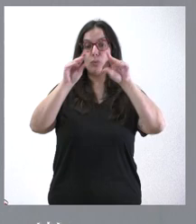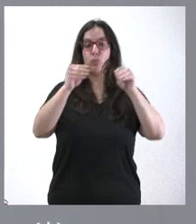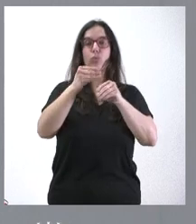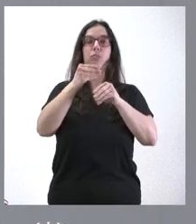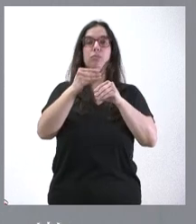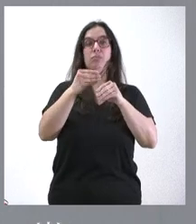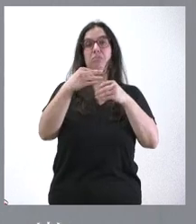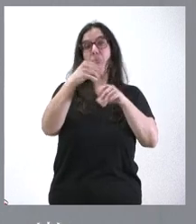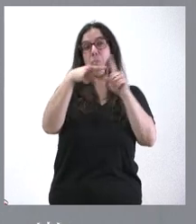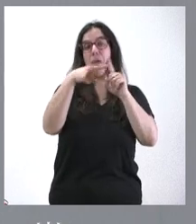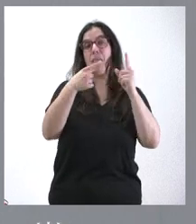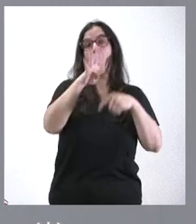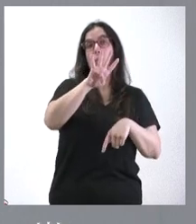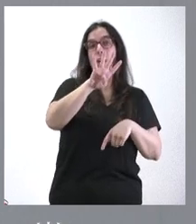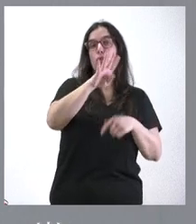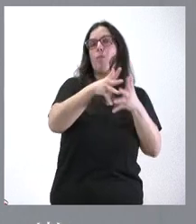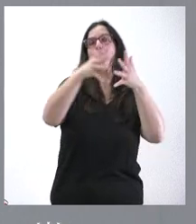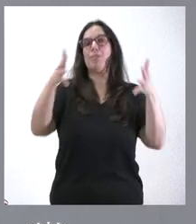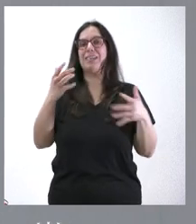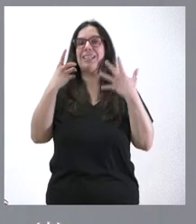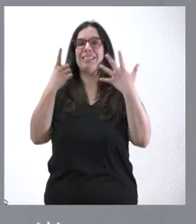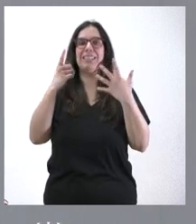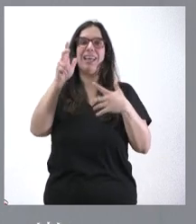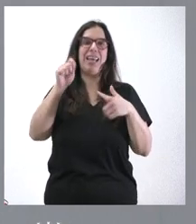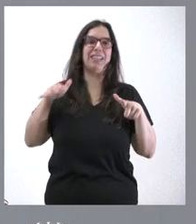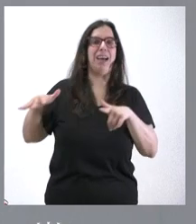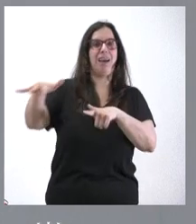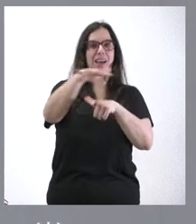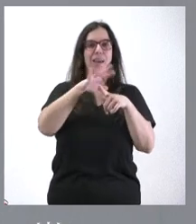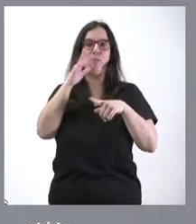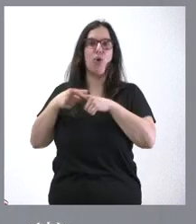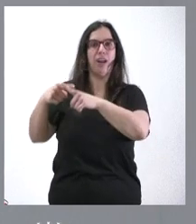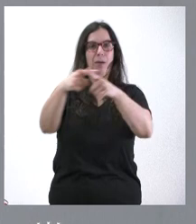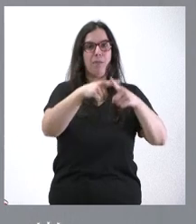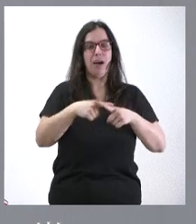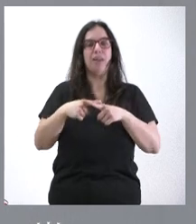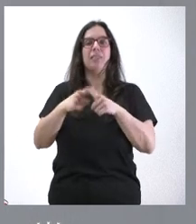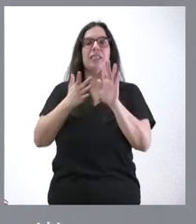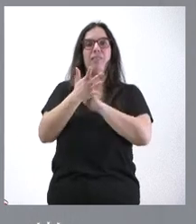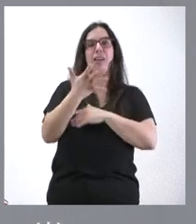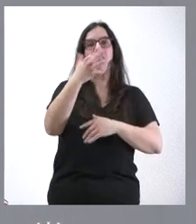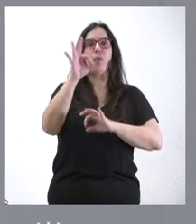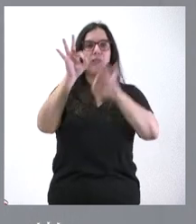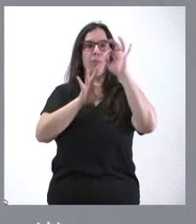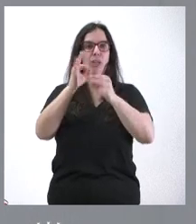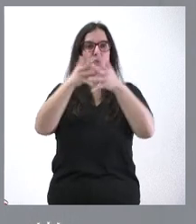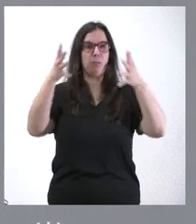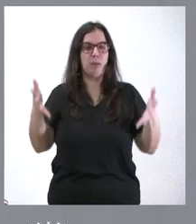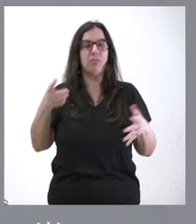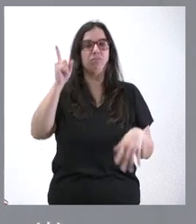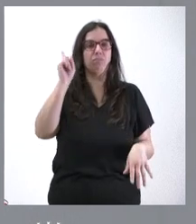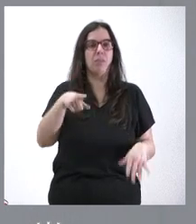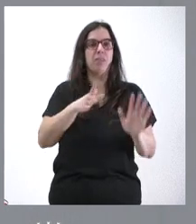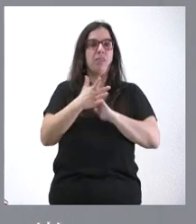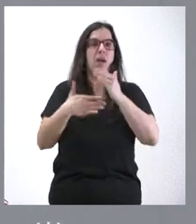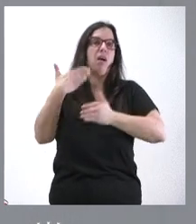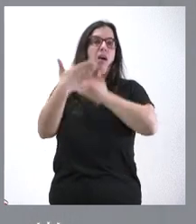4 a 6 hectáreas un 50% de aumento de la superficie media de las hectáreas lo que permit también avanzar